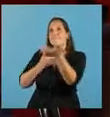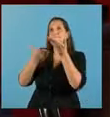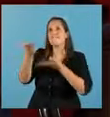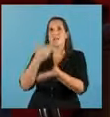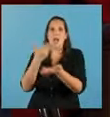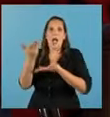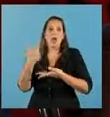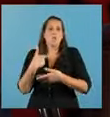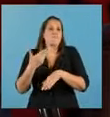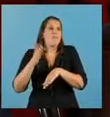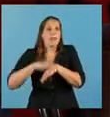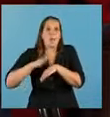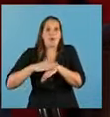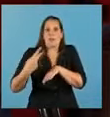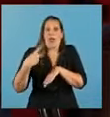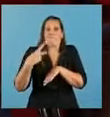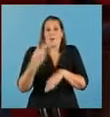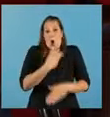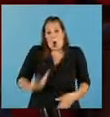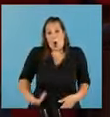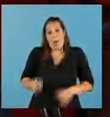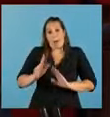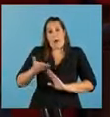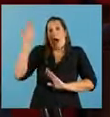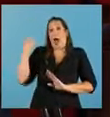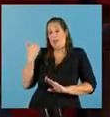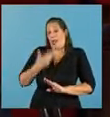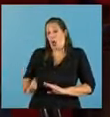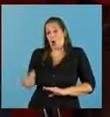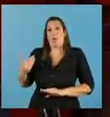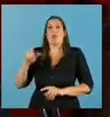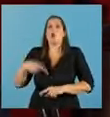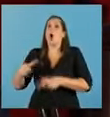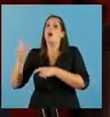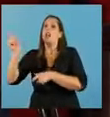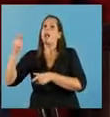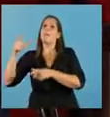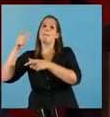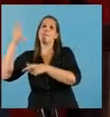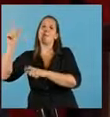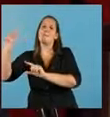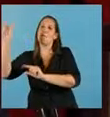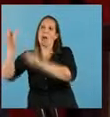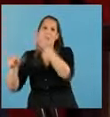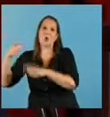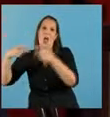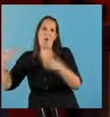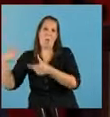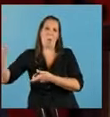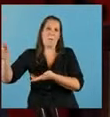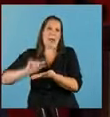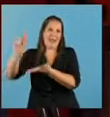responsabilidades son compartidas por el gobierno que precedió al nuestro, por los bonistas y por el mismo Fondo Monetario